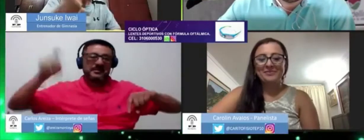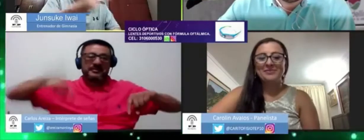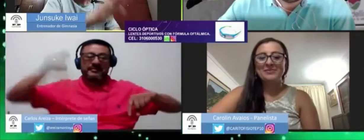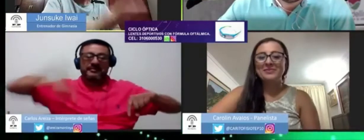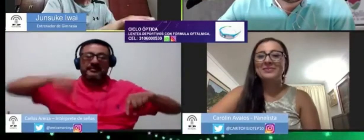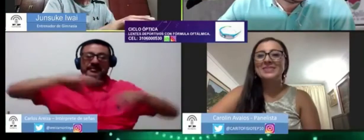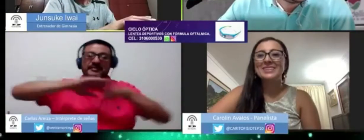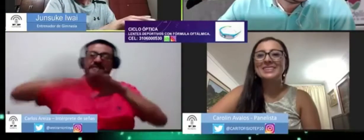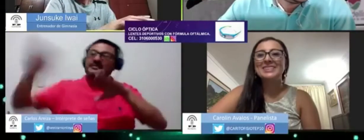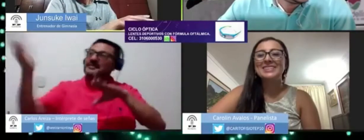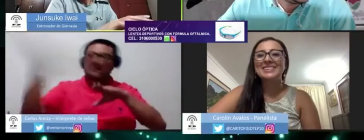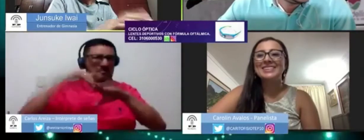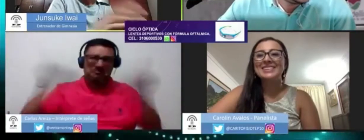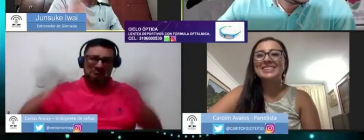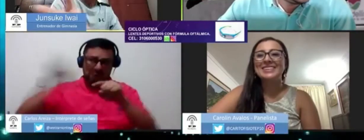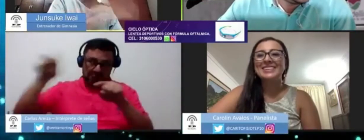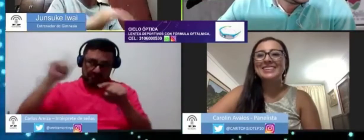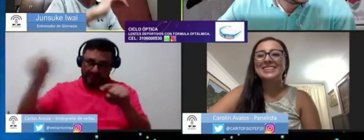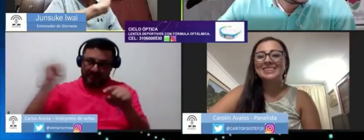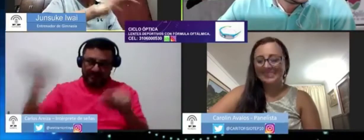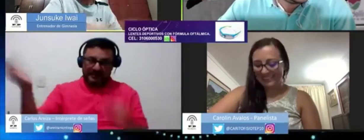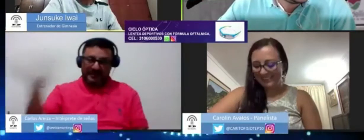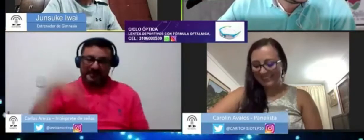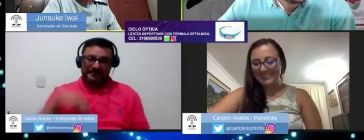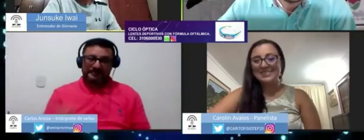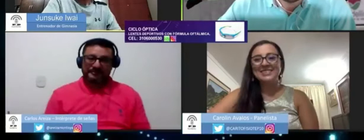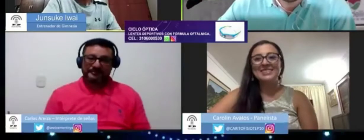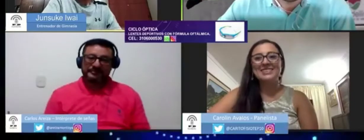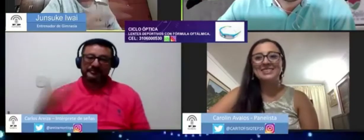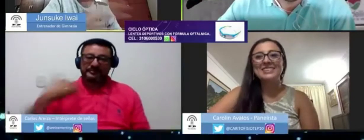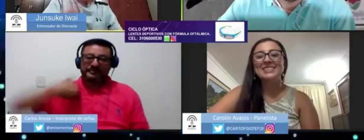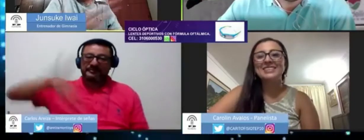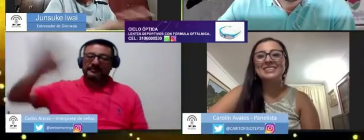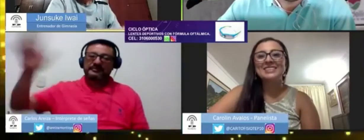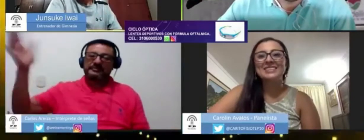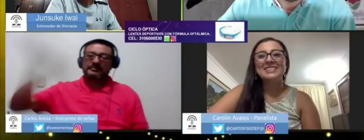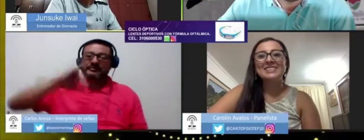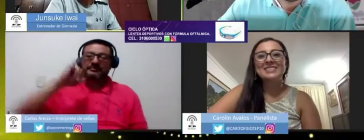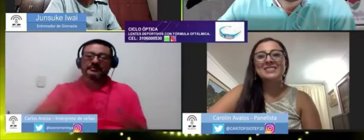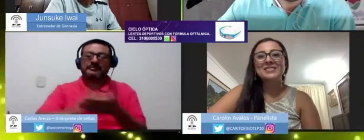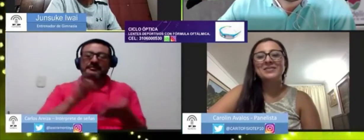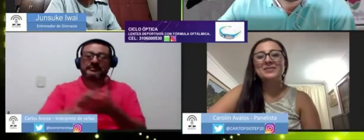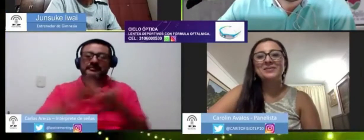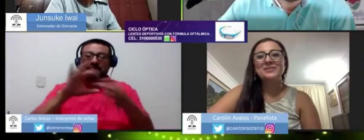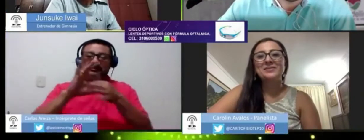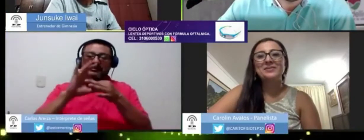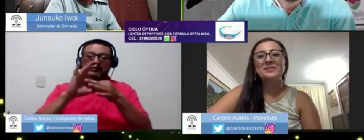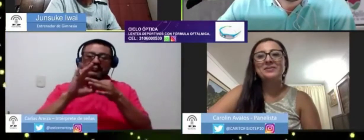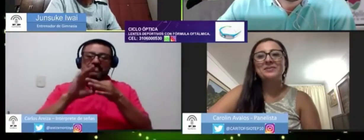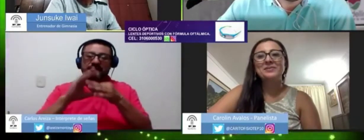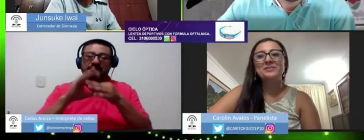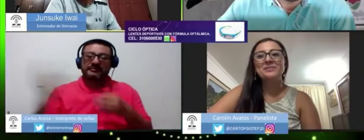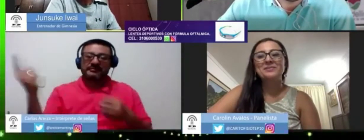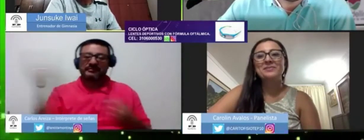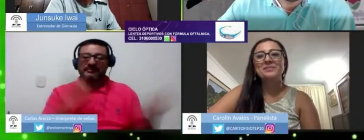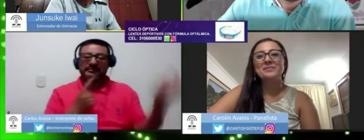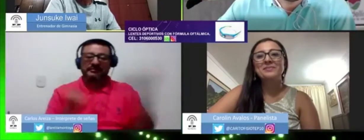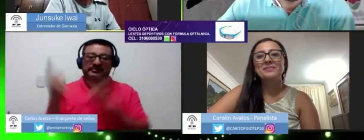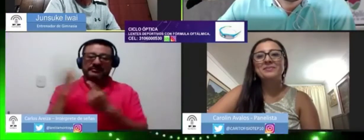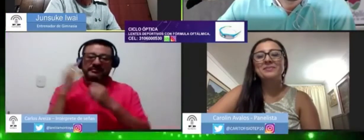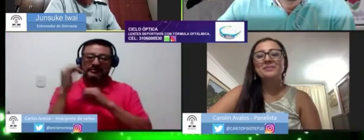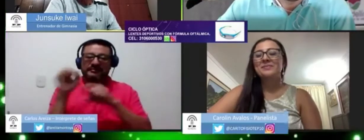No necesita invitación. Que venga a cualquier momento y así va llegando sucesivamente a entrenar